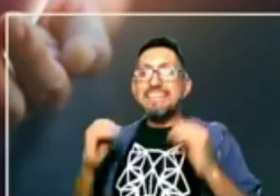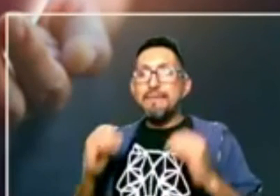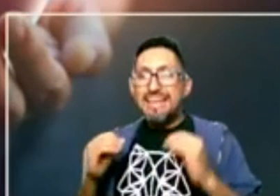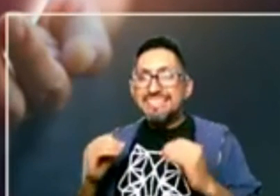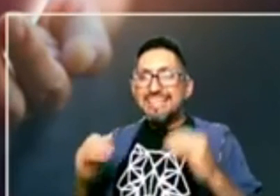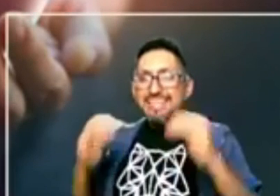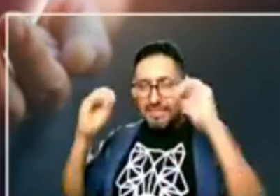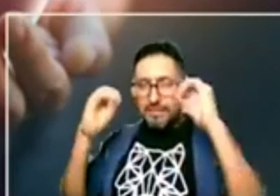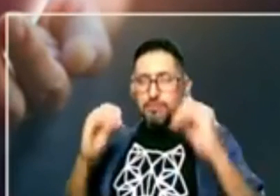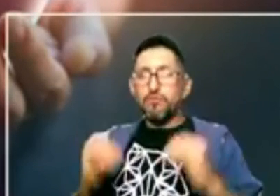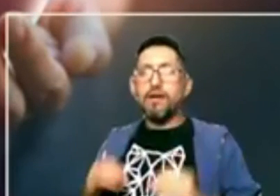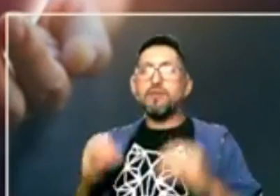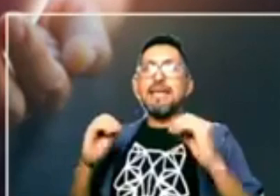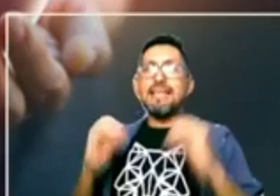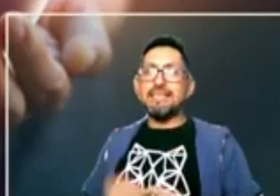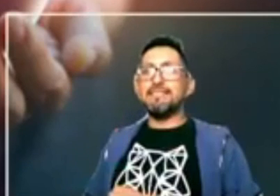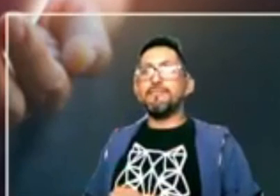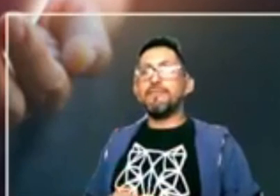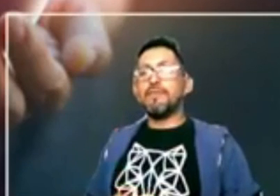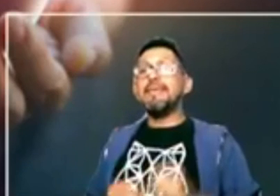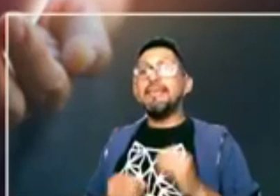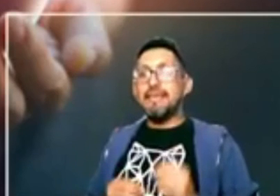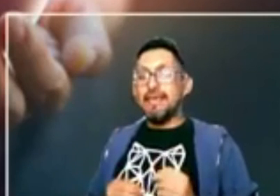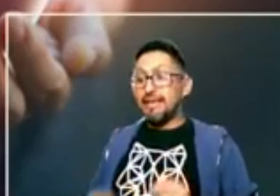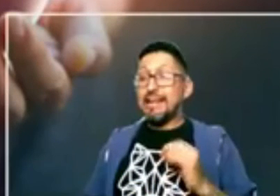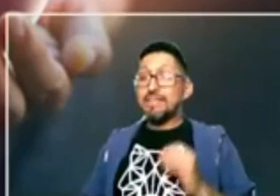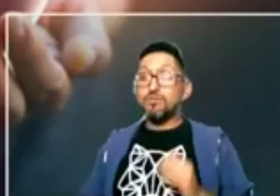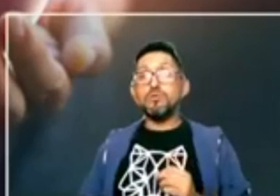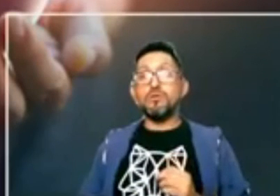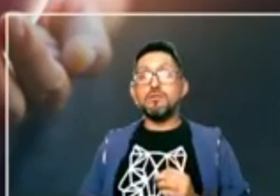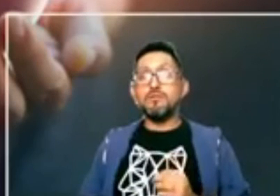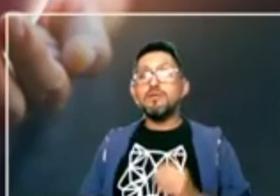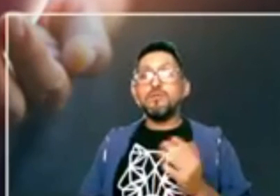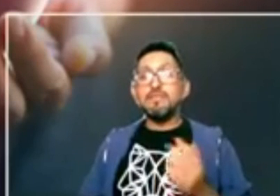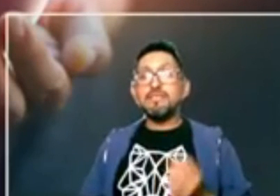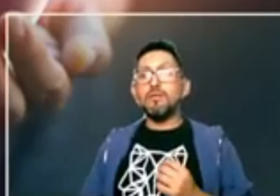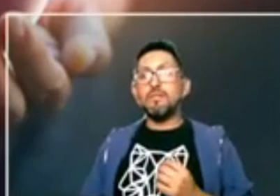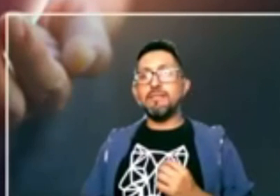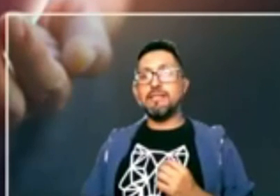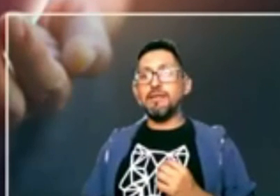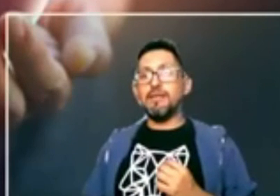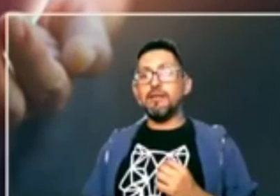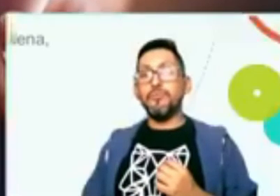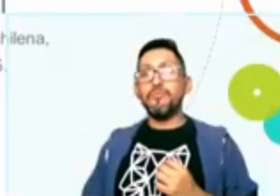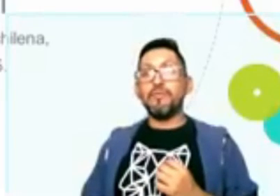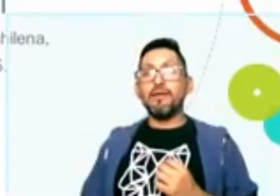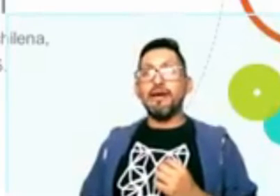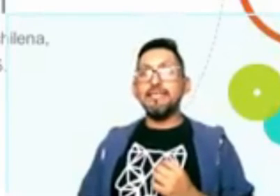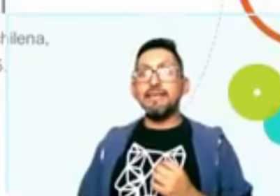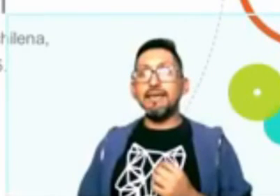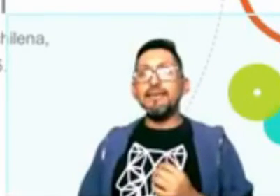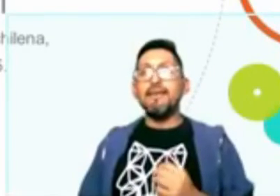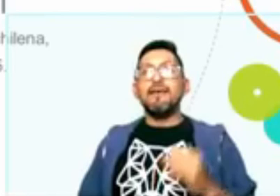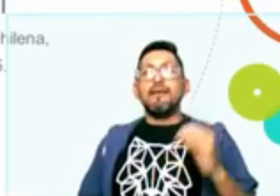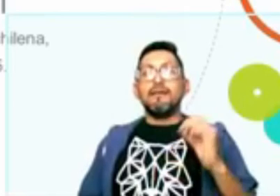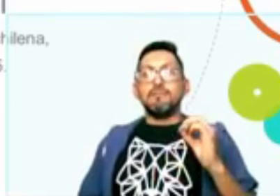las amenazas a las que tenemos que enfocarnos a 6 y que las soluciones son estas últimas que les planteo. Así